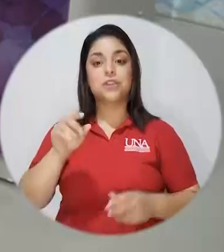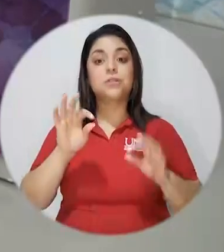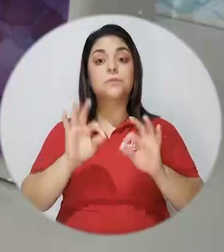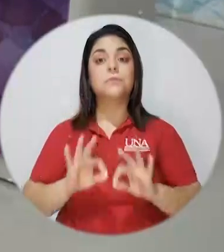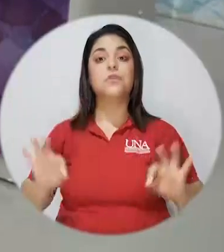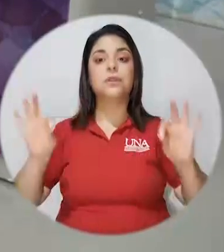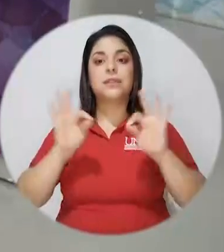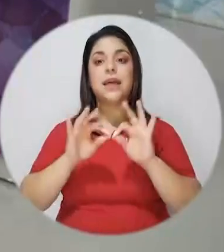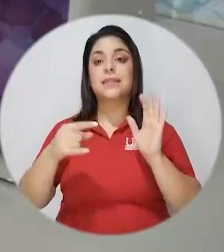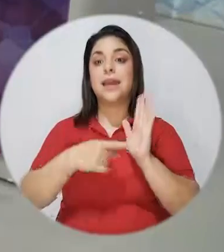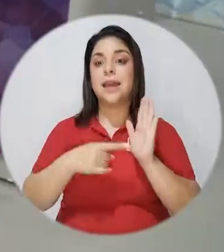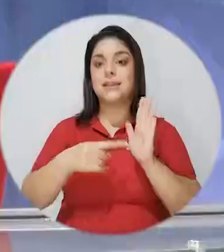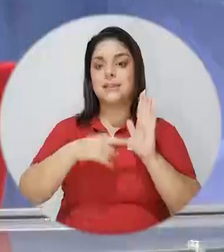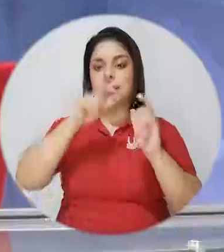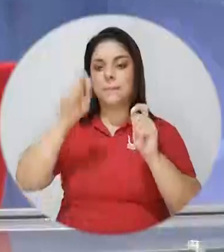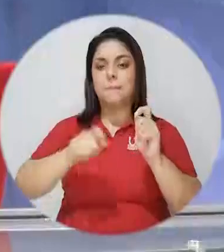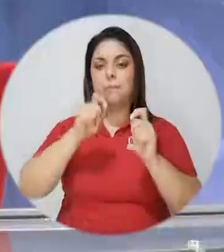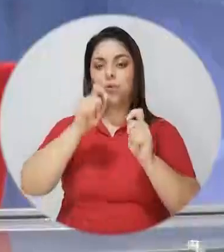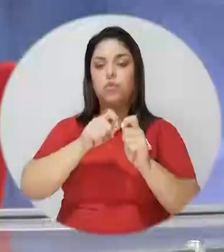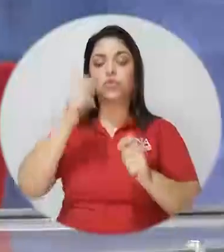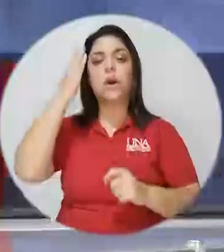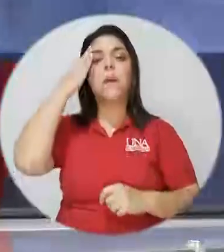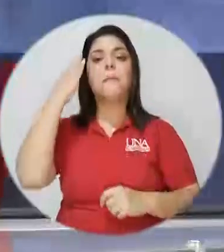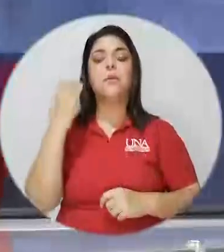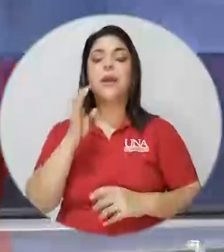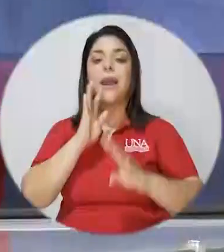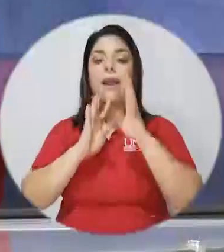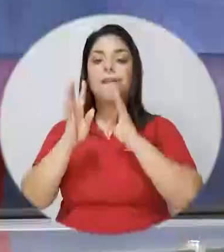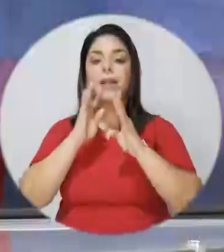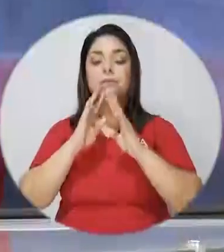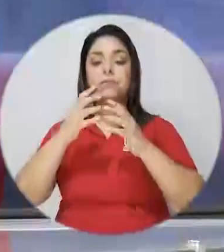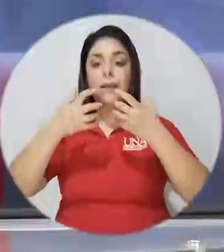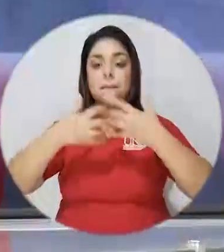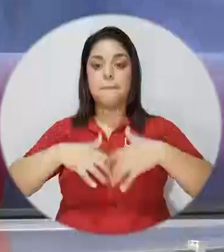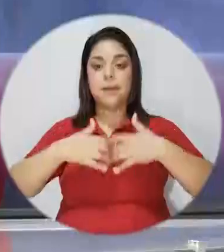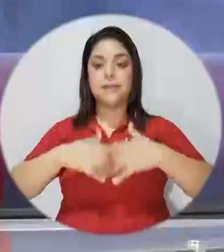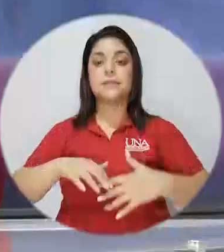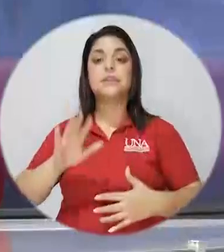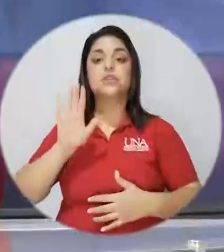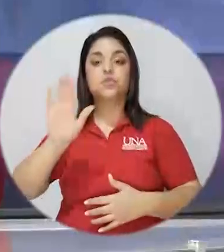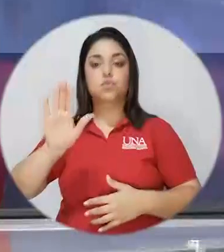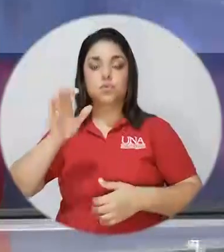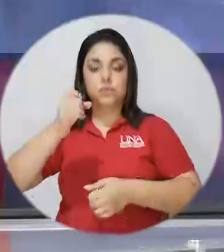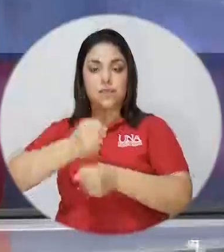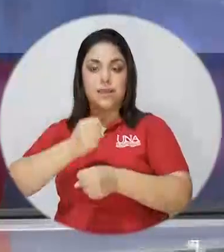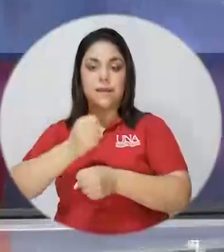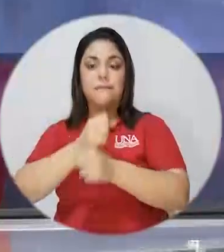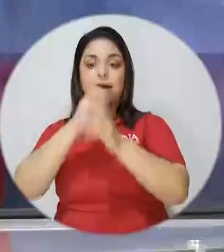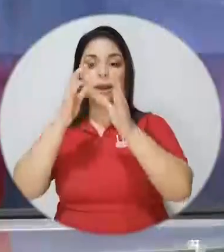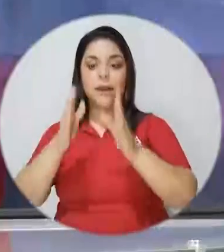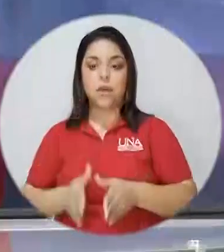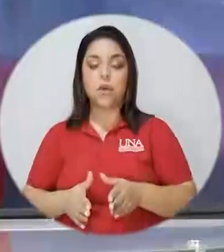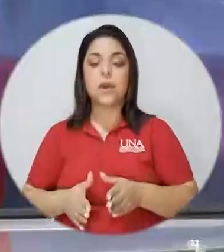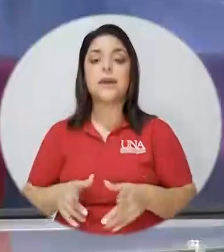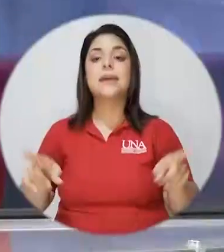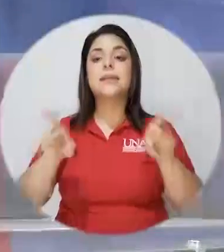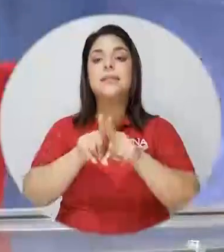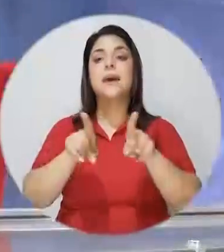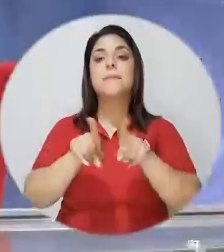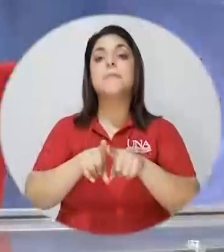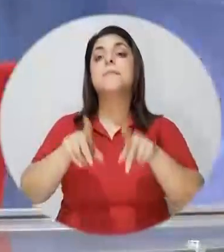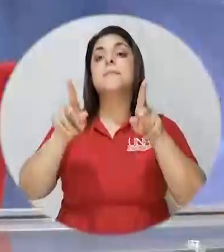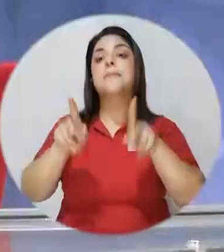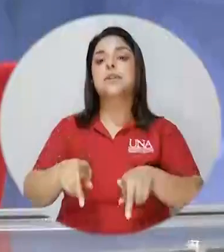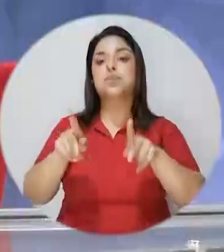Y es que qué importante este punto, porque estábamos hablando, ¿verdad?, de la empresa y sus teletrabajadores, pero también está la gente que se beneficia